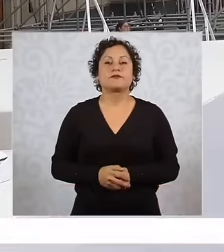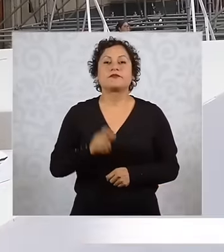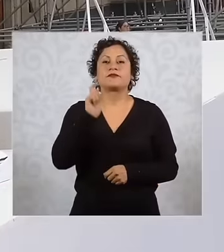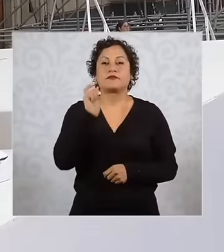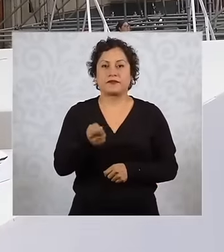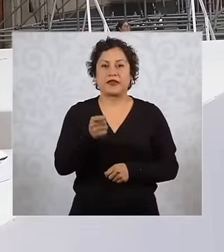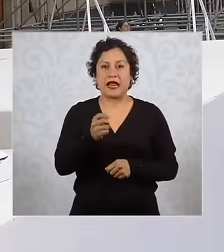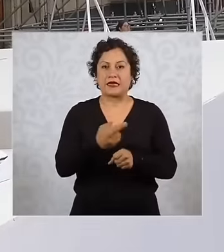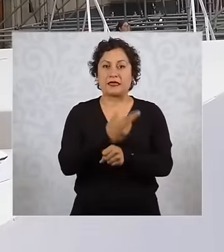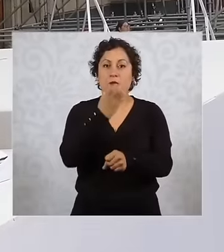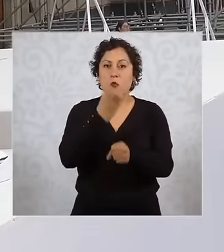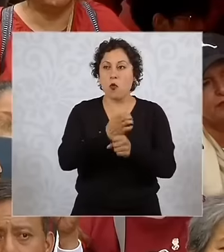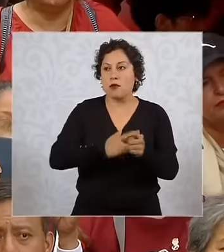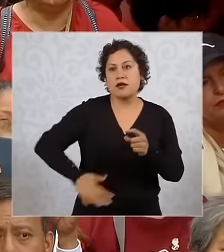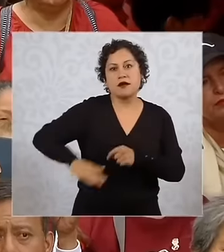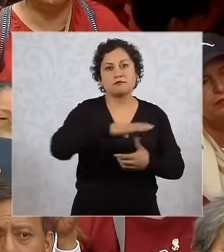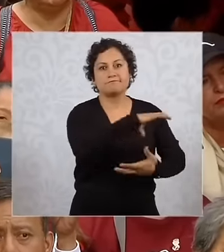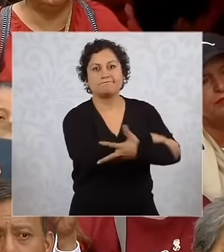18.